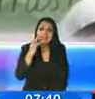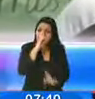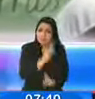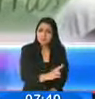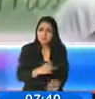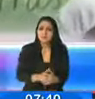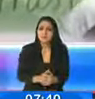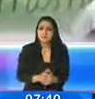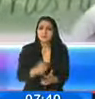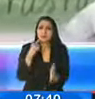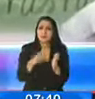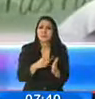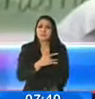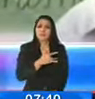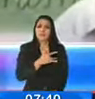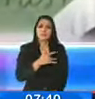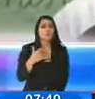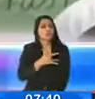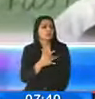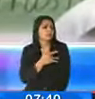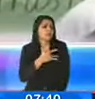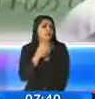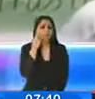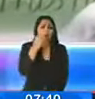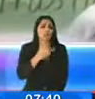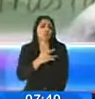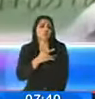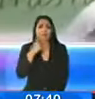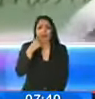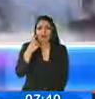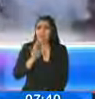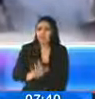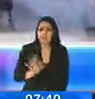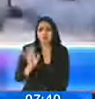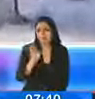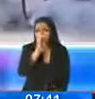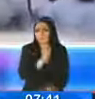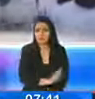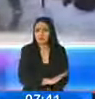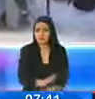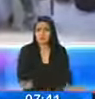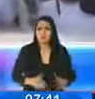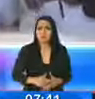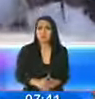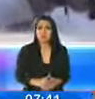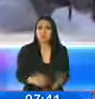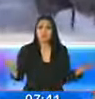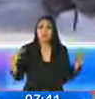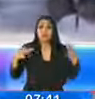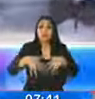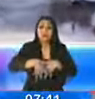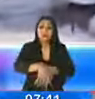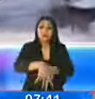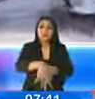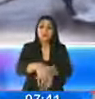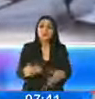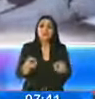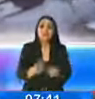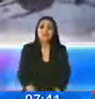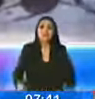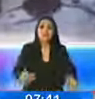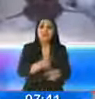quien se sienta mujer, no quien se autodefina o se perciba como mujer. Las concentraciones también se replicaron en ciudades